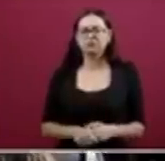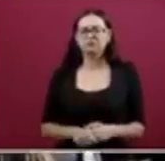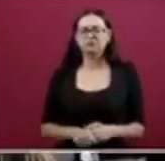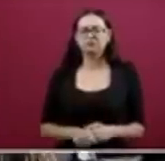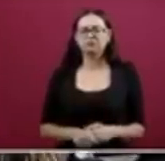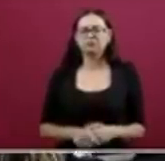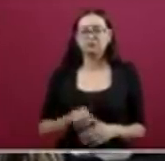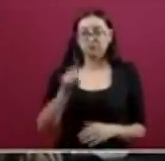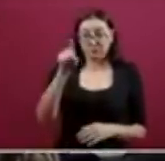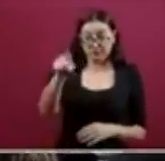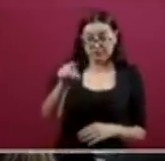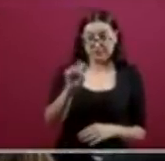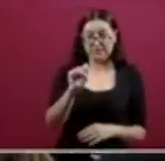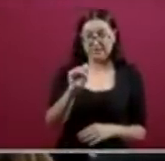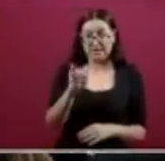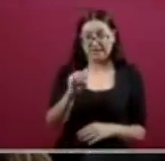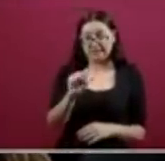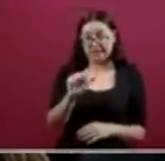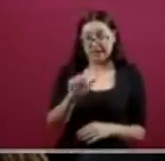Isabel.